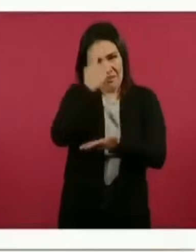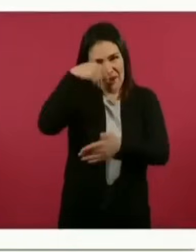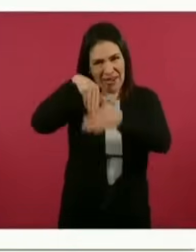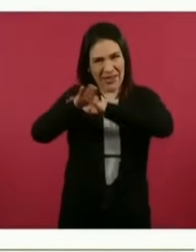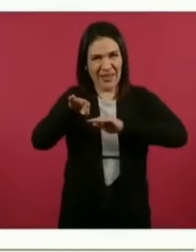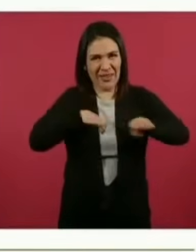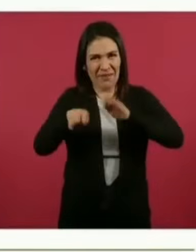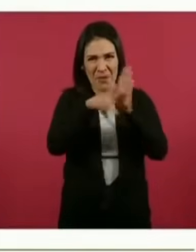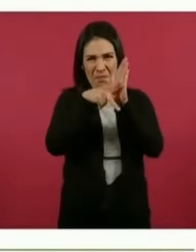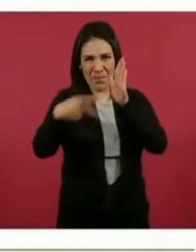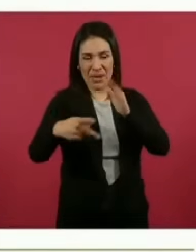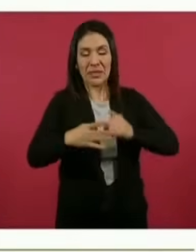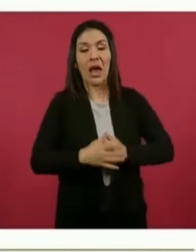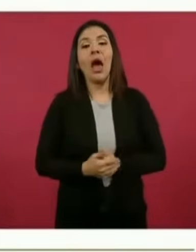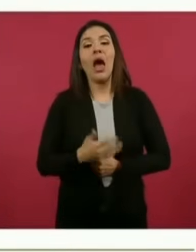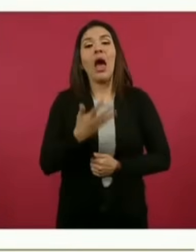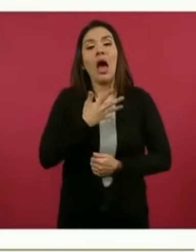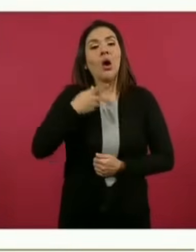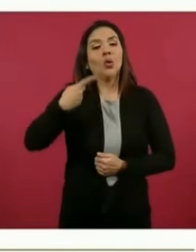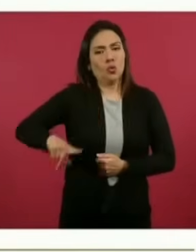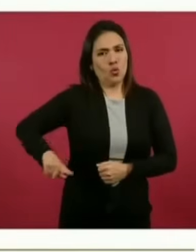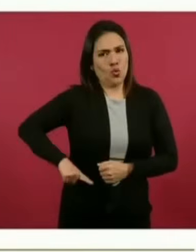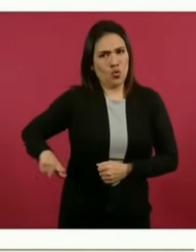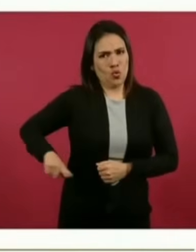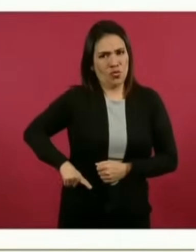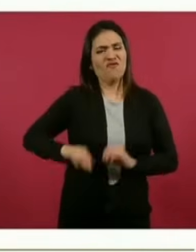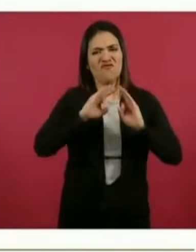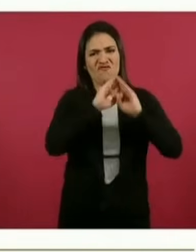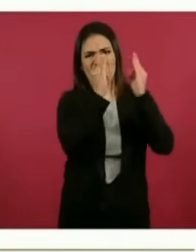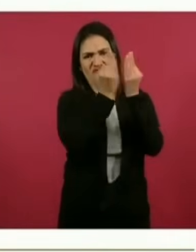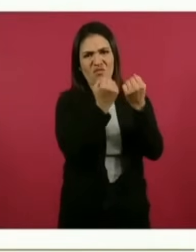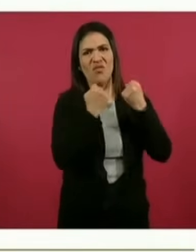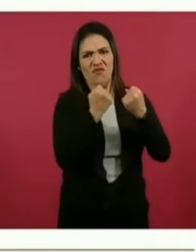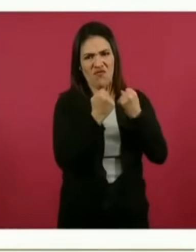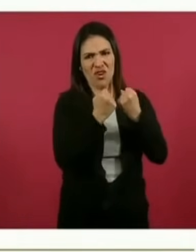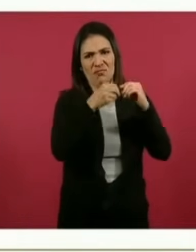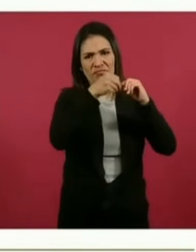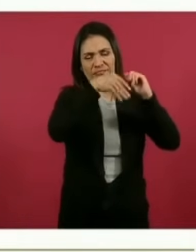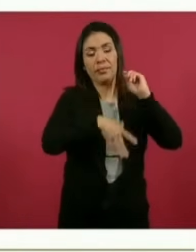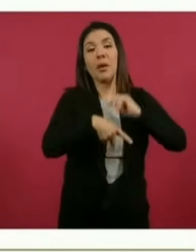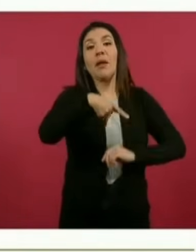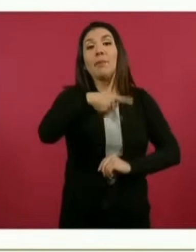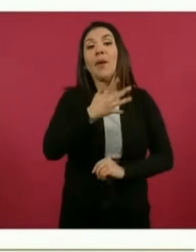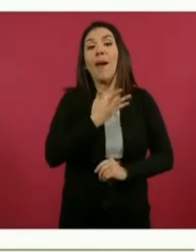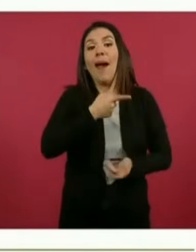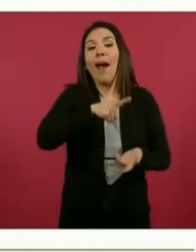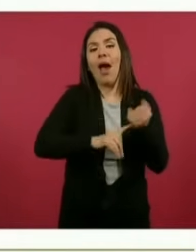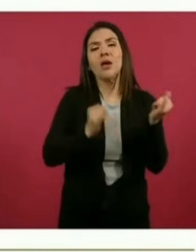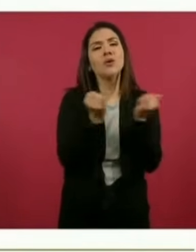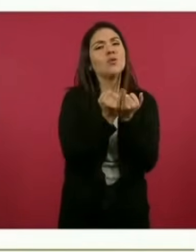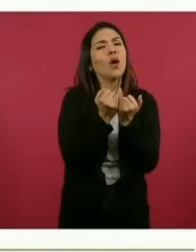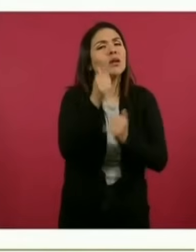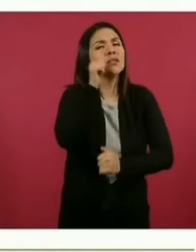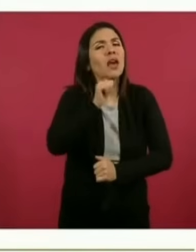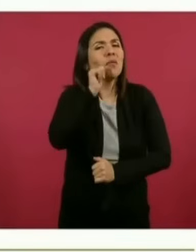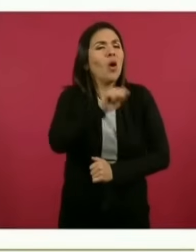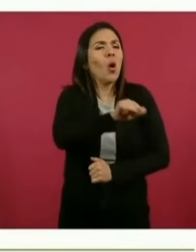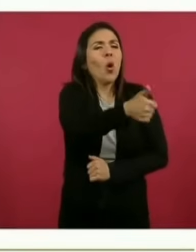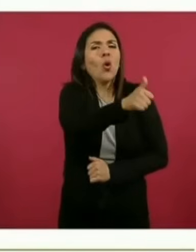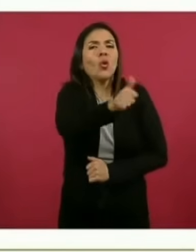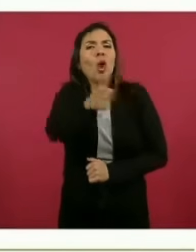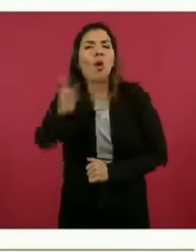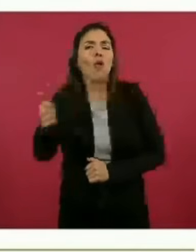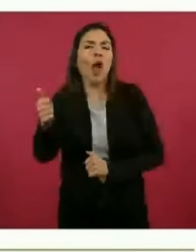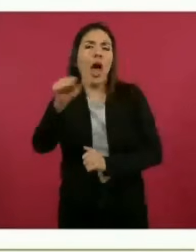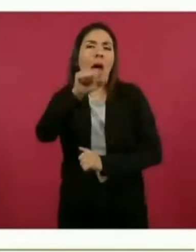infraestructura general con la que cuenta el gobierno, tiene, obviamente, como toda aplicación,